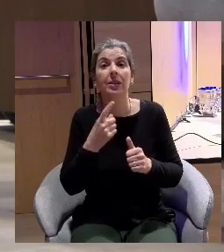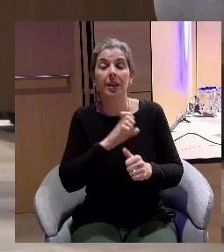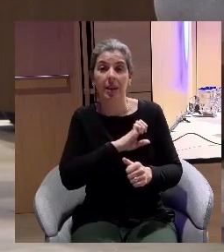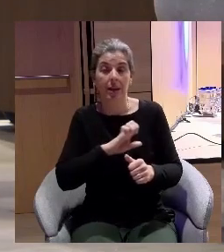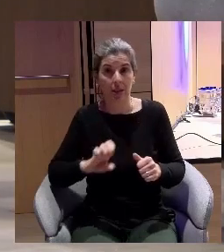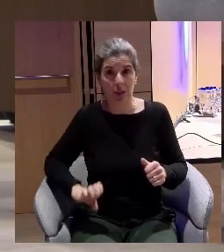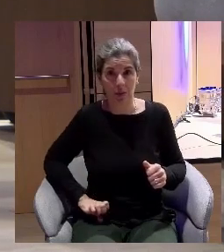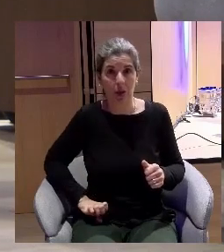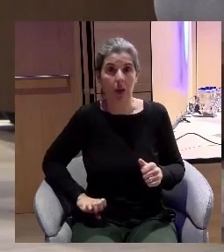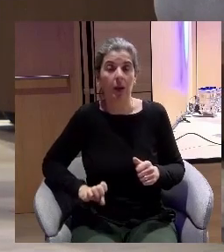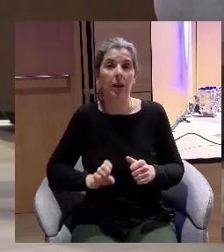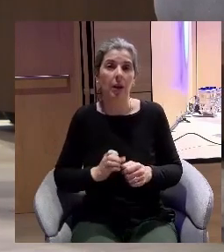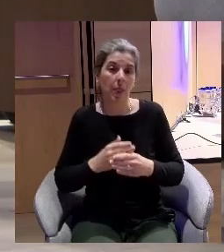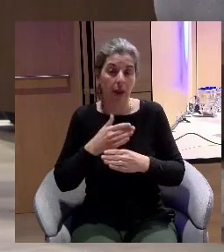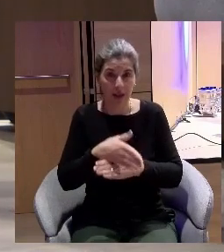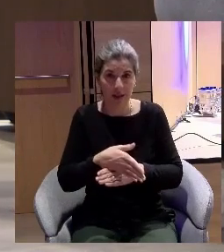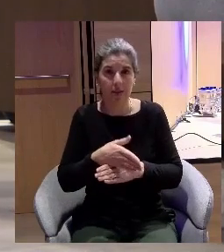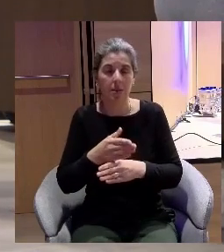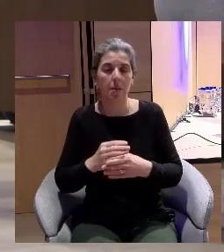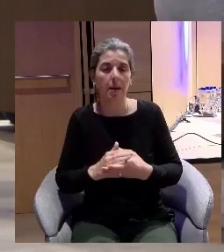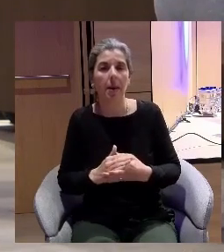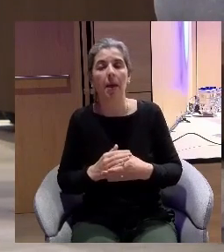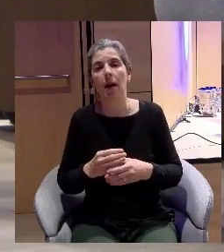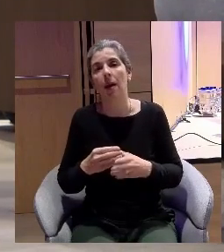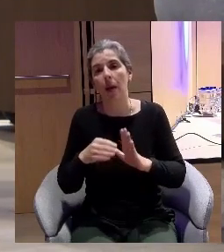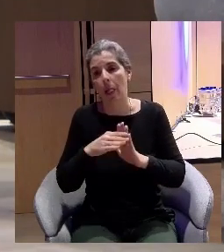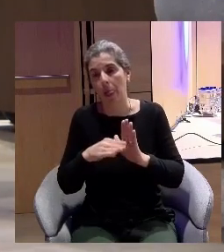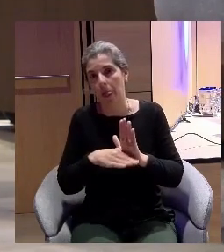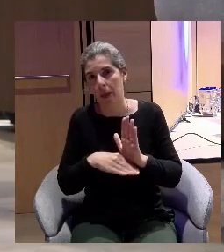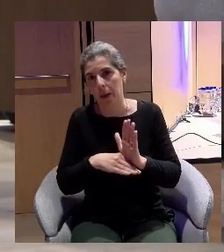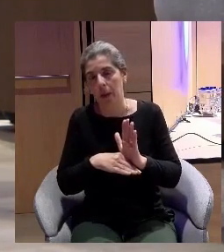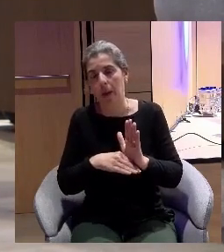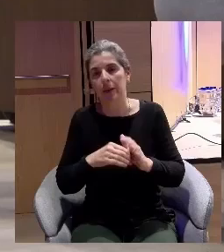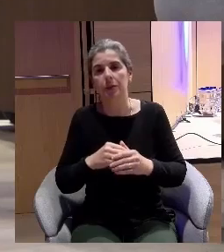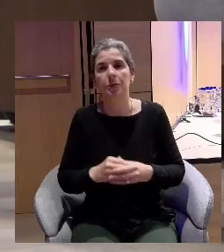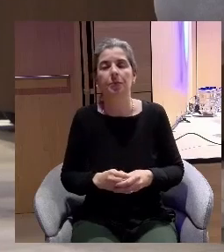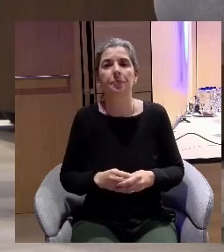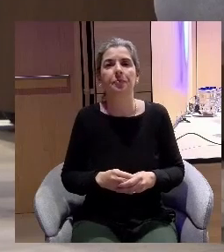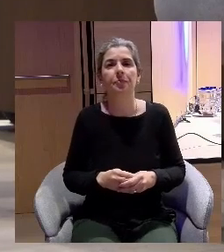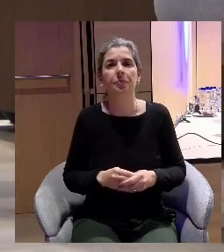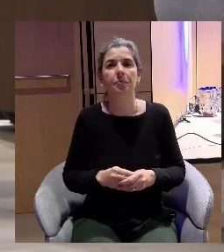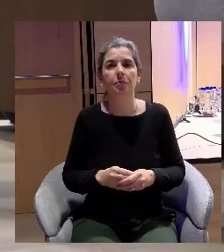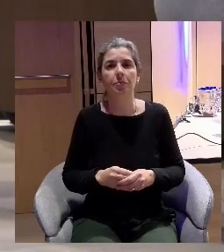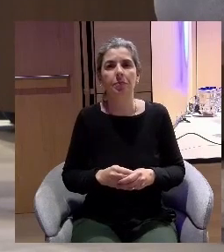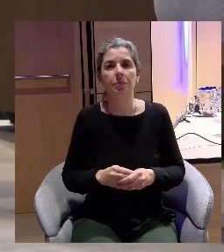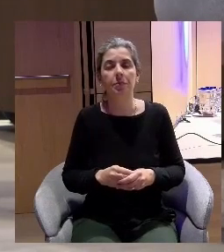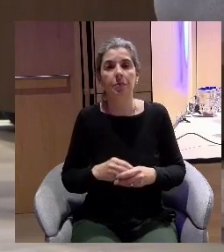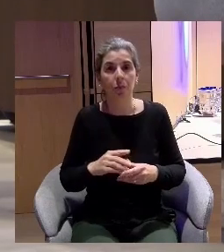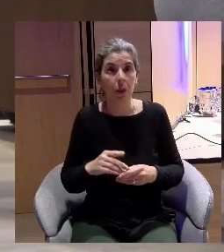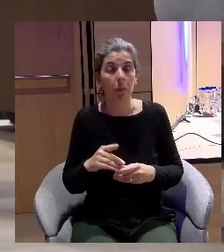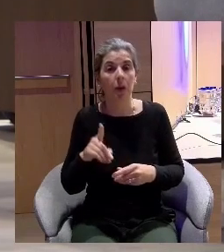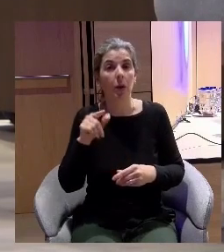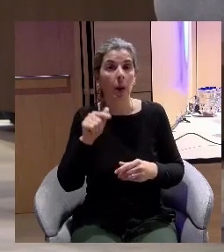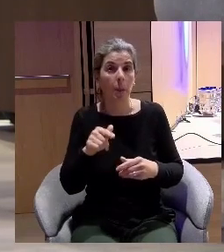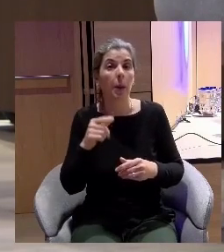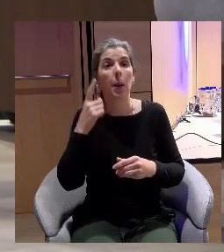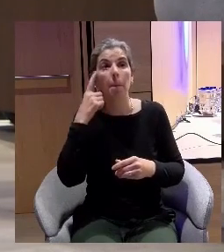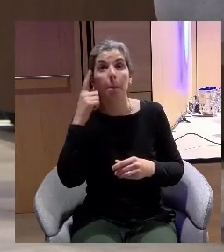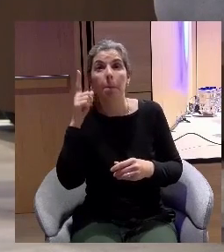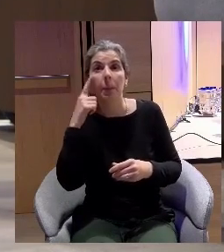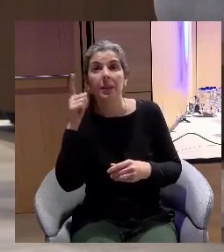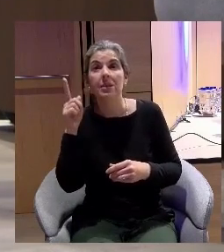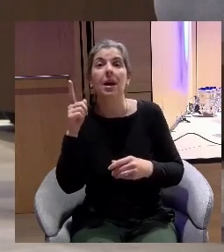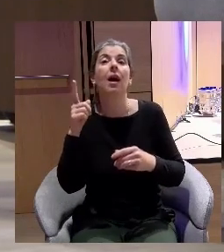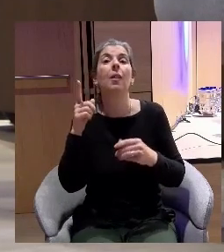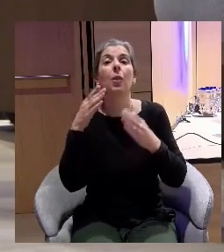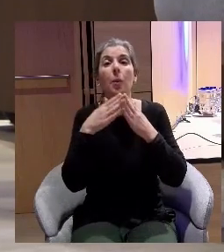transparencia. Así que muchas gracias. Y finalmente, en esta primera ronda, antes de pasar, vayan pensando preguntas,